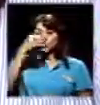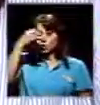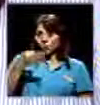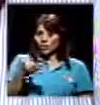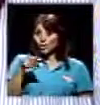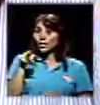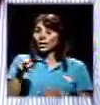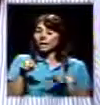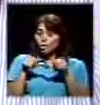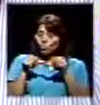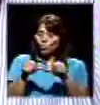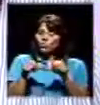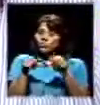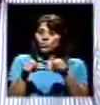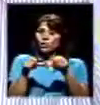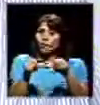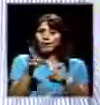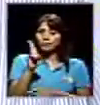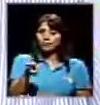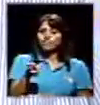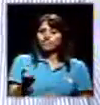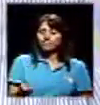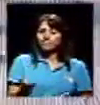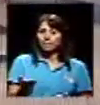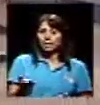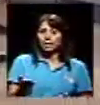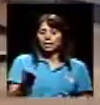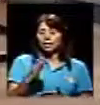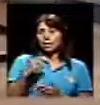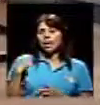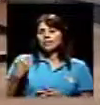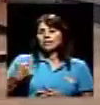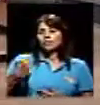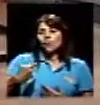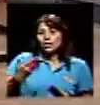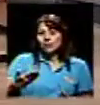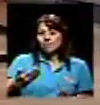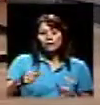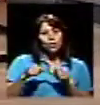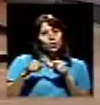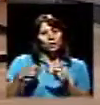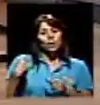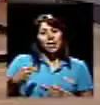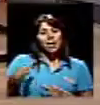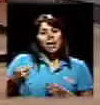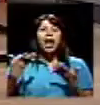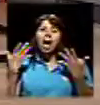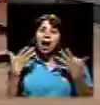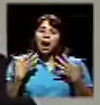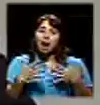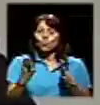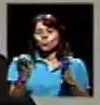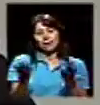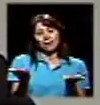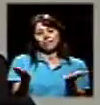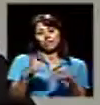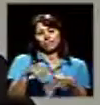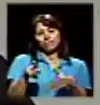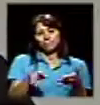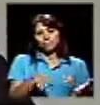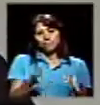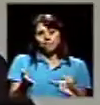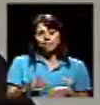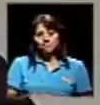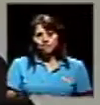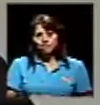continuará haciéndolo en la historia y continuará haciendo historia aún en ausencia. Y tal vez